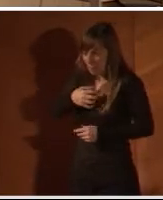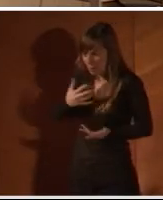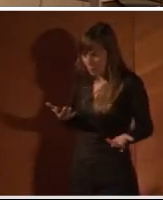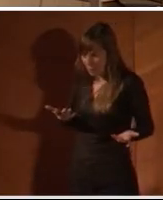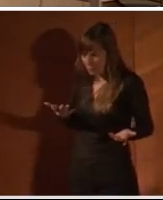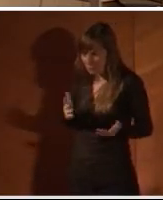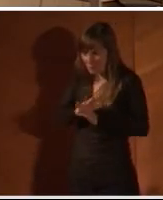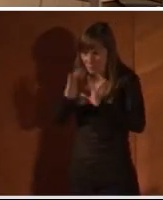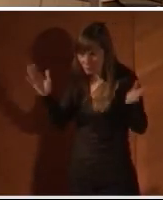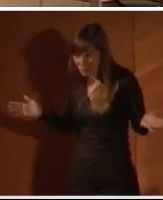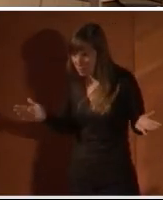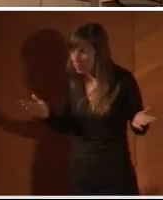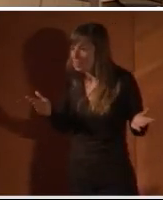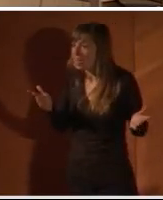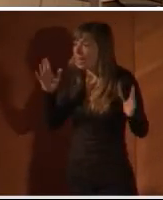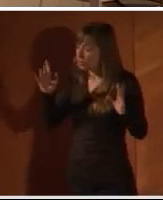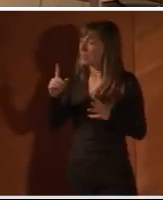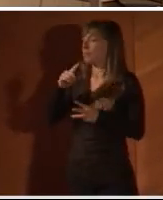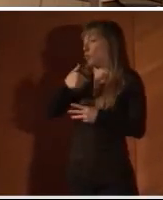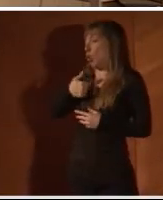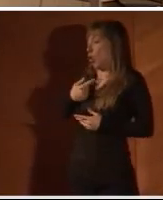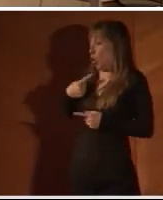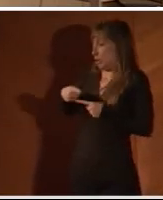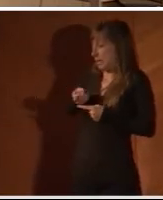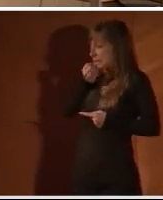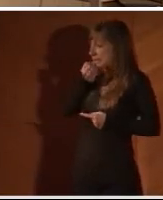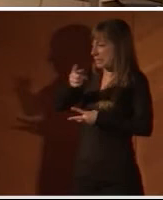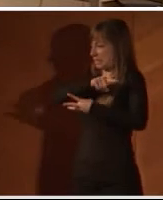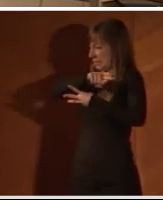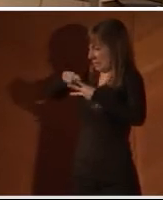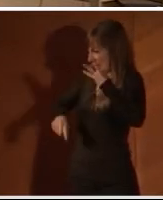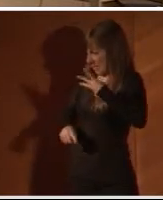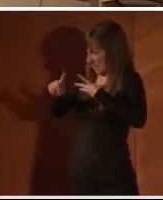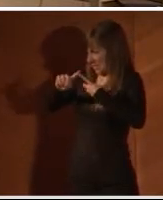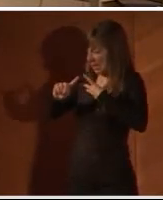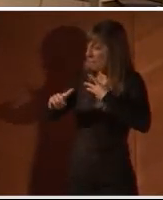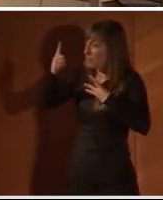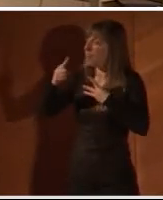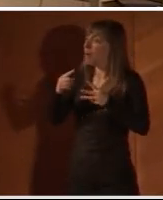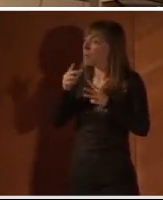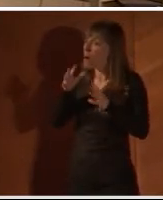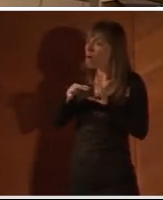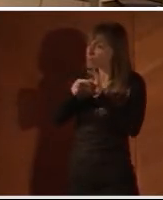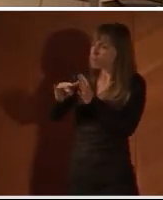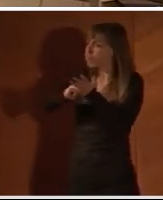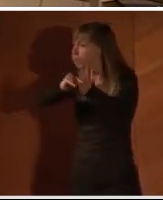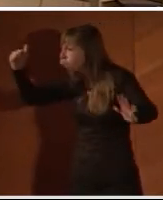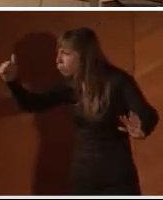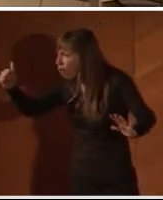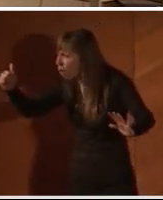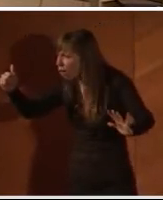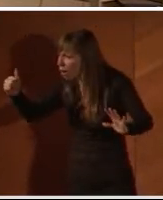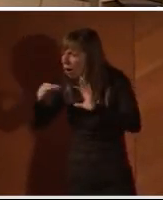tres pinceladas. Una, que aunque esto parezca que tiene mucho que ver con la tecnología, en realidad la tecnología es la